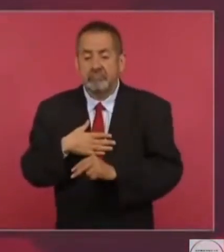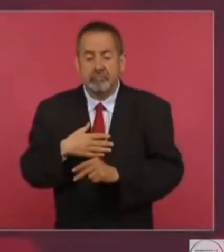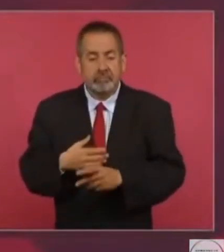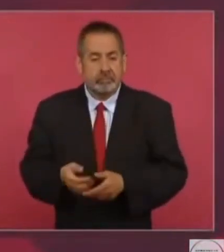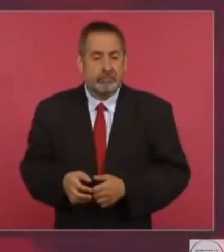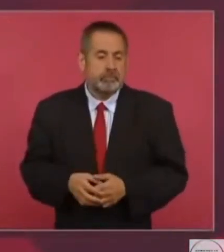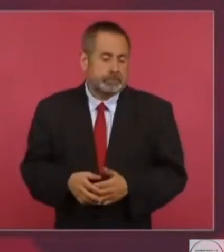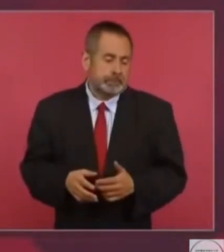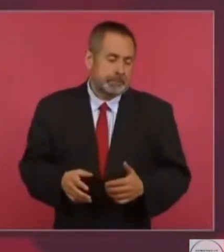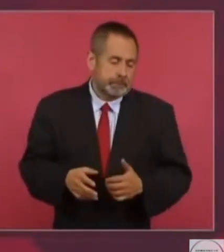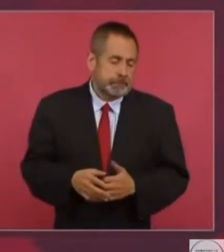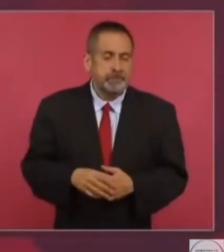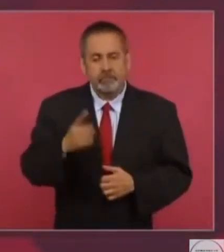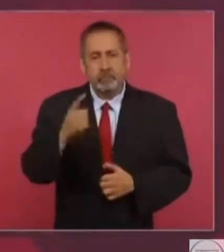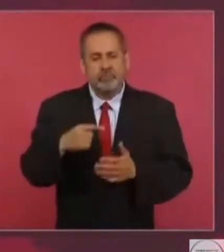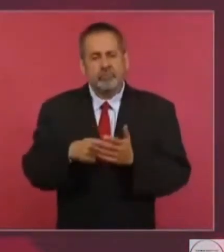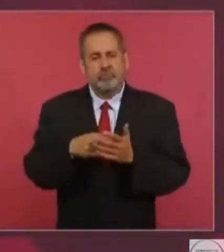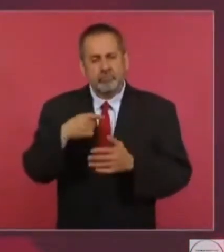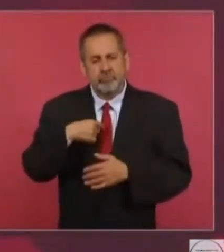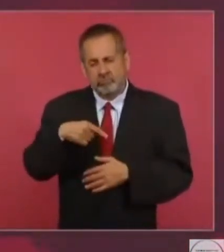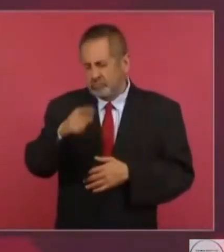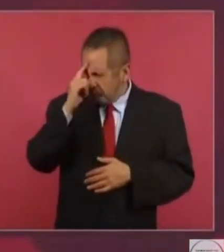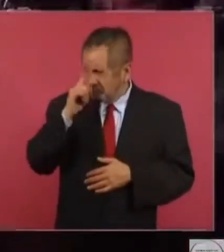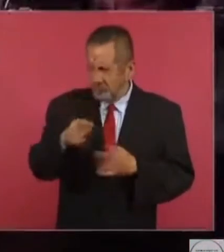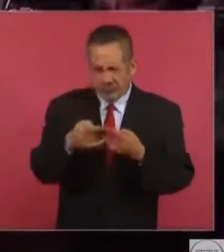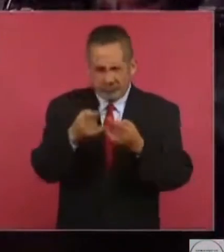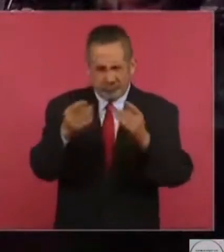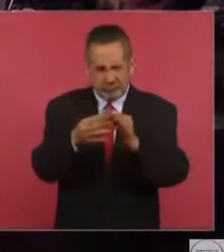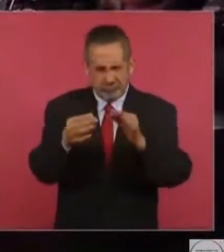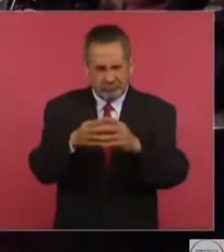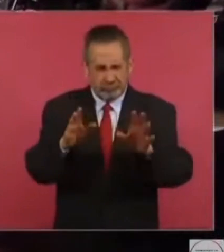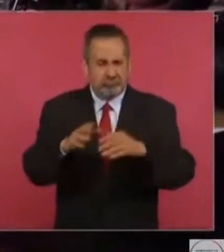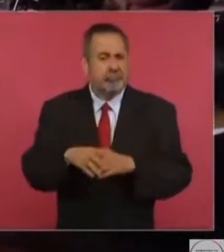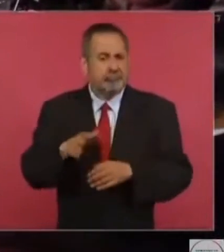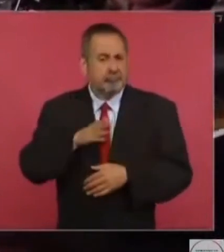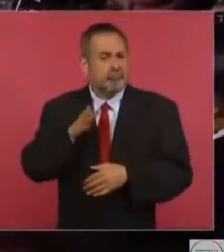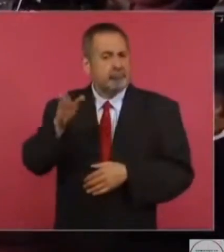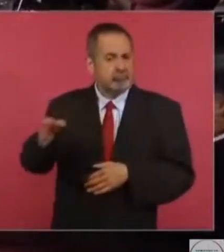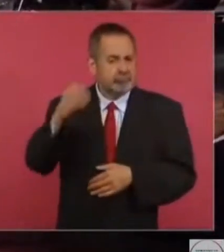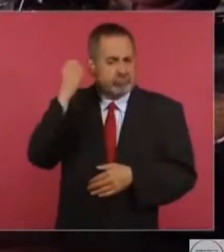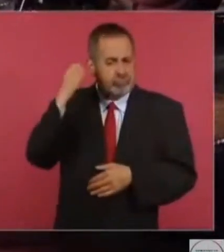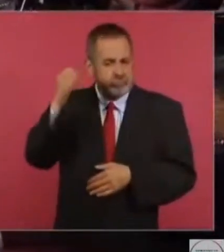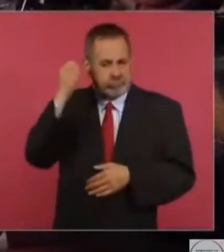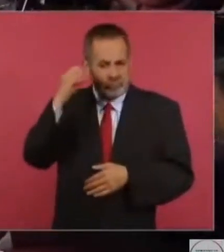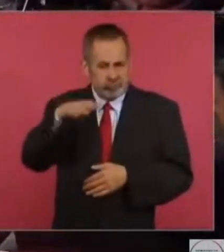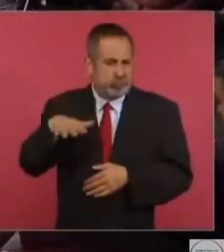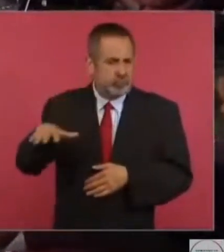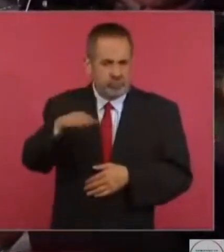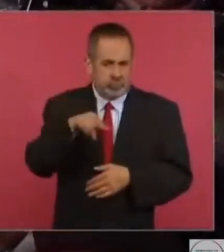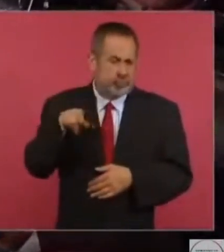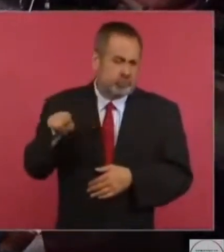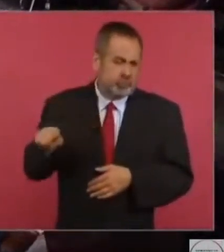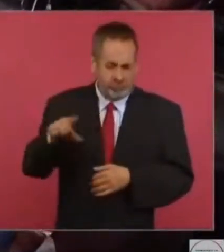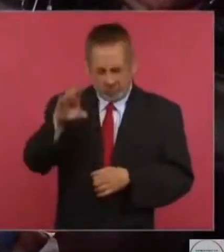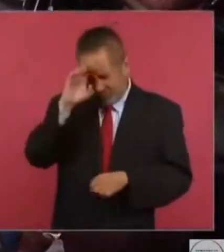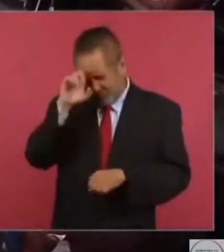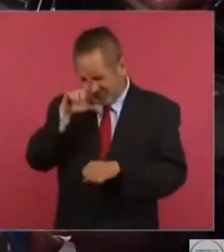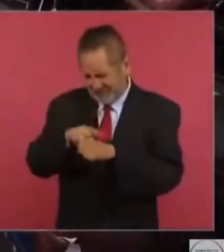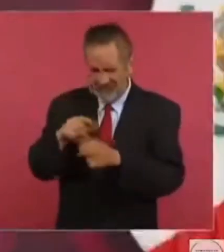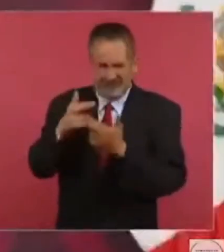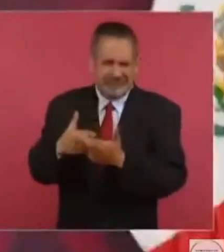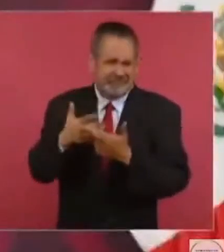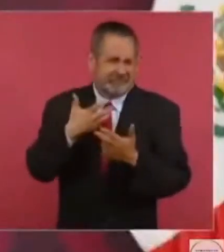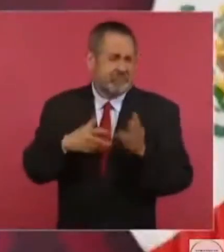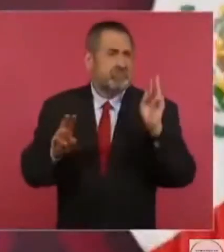Me tocó ir una vez, yo creo que lo conté, a Oaxaca, que es de los pueblos con más cultura en el